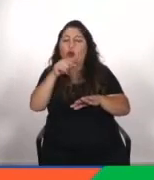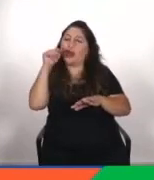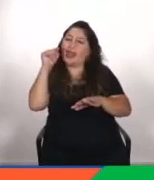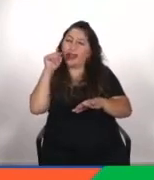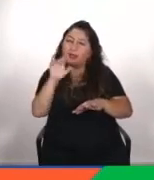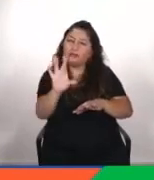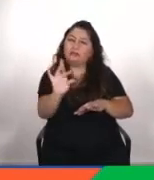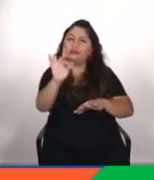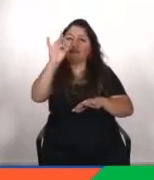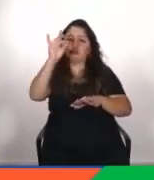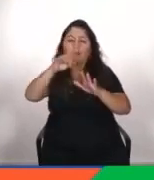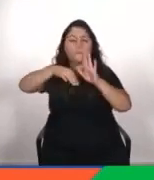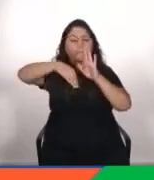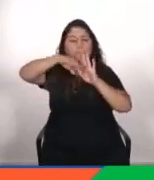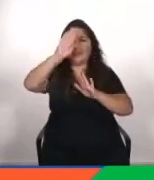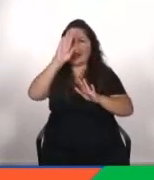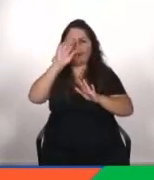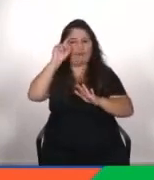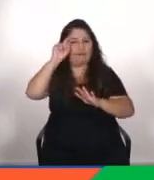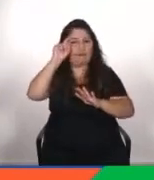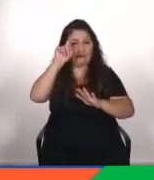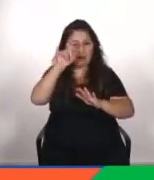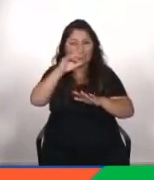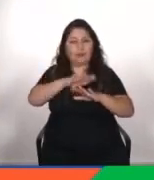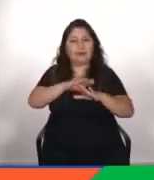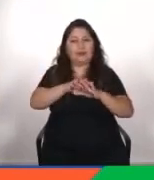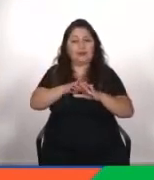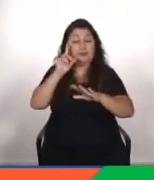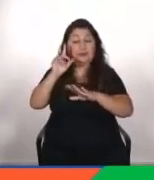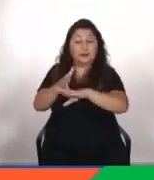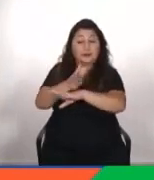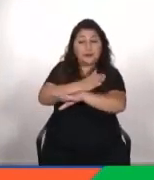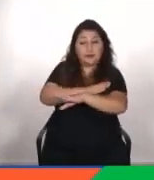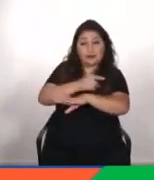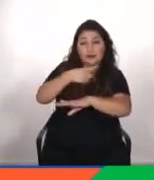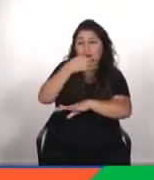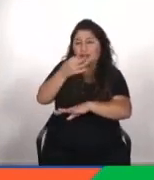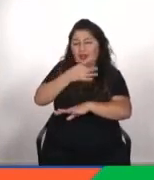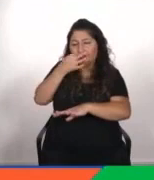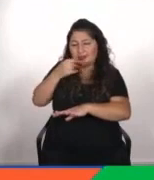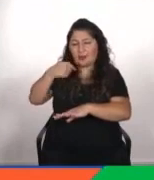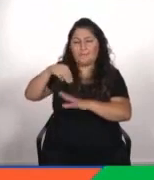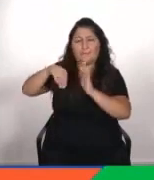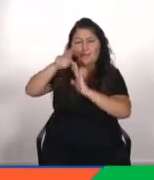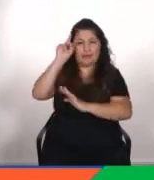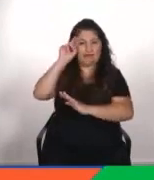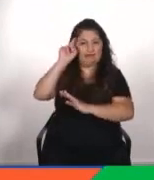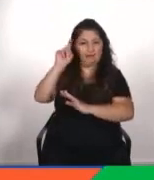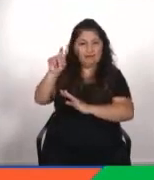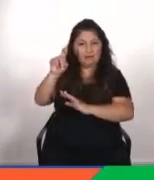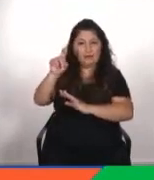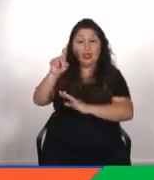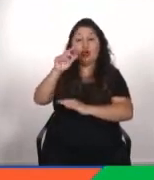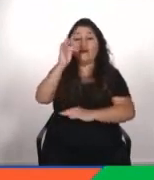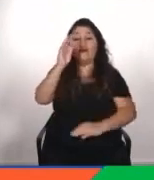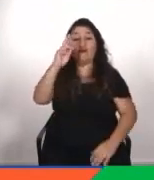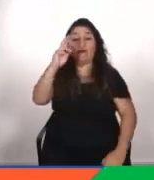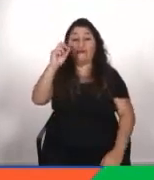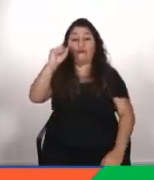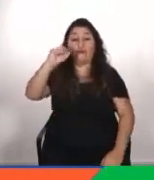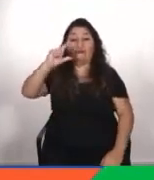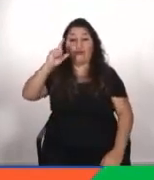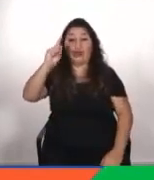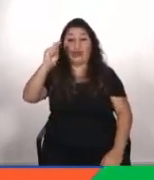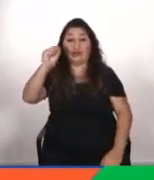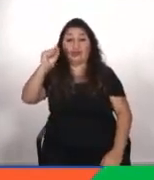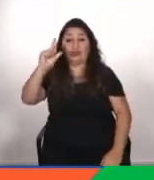matemáticas. Yo, antes de que lo digas, quiero mencionar algo que me fascina mucho a mí, que es el tema de los fractales y en particular